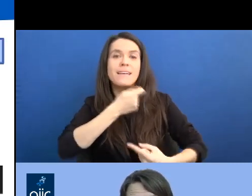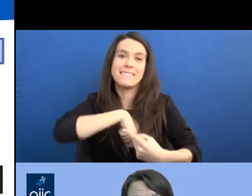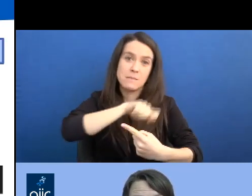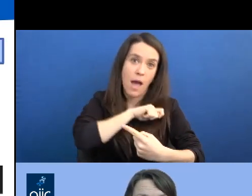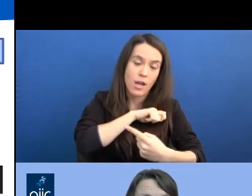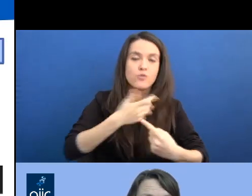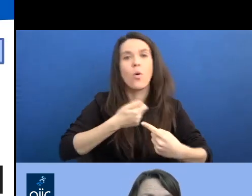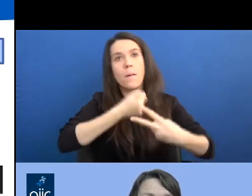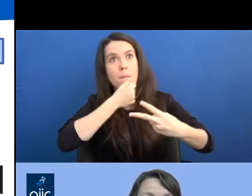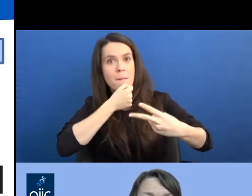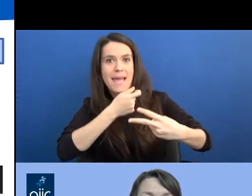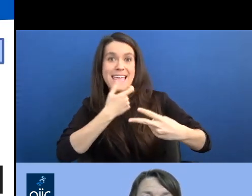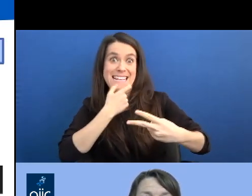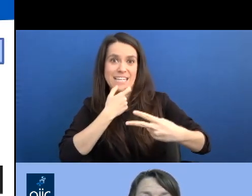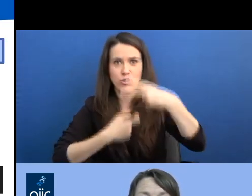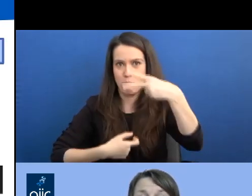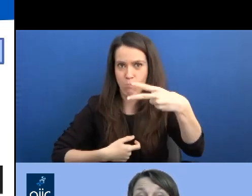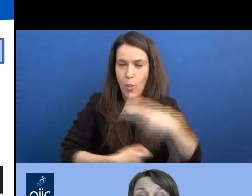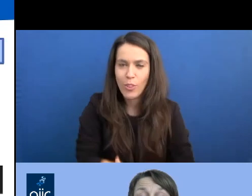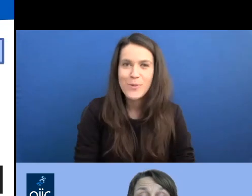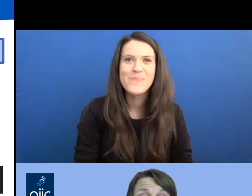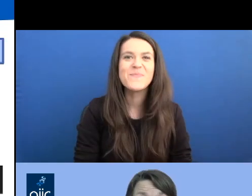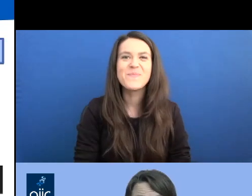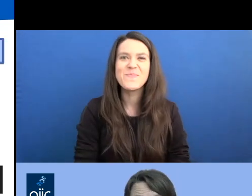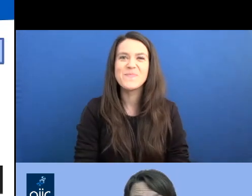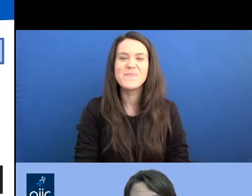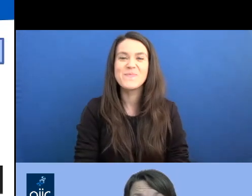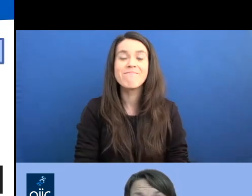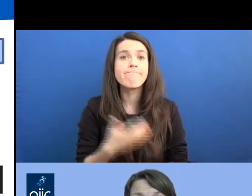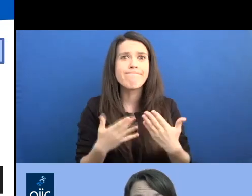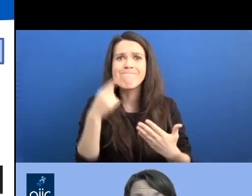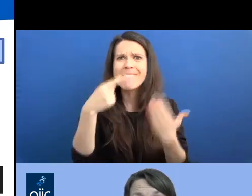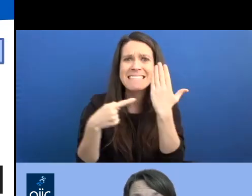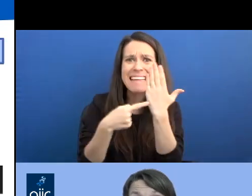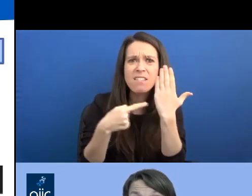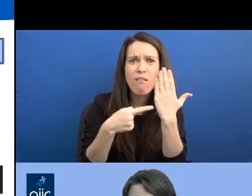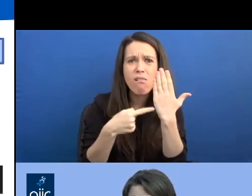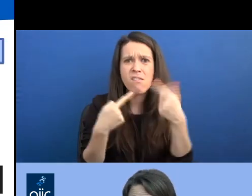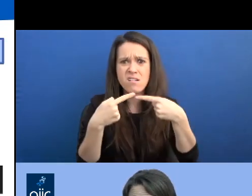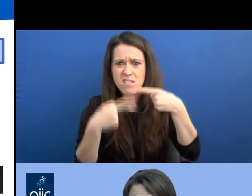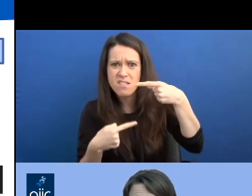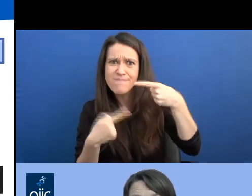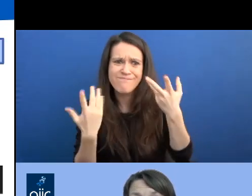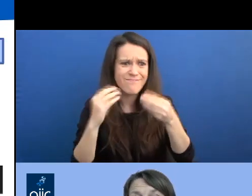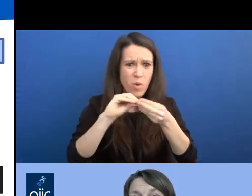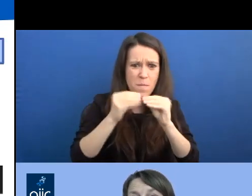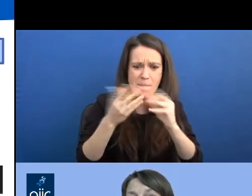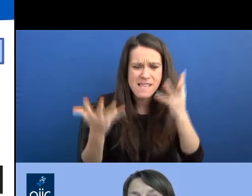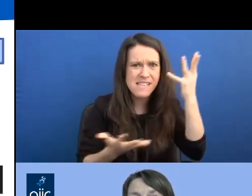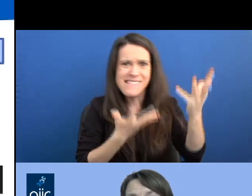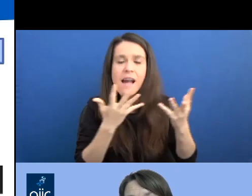de escuchar la lengua de signos al español y al inglés durante este webinario. En caso de que tengan algún problema técnico, por